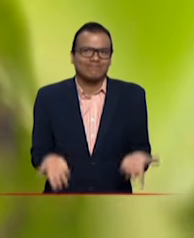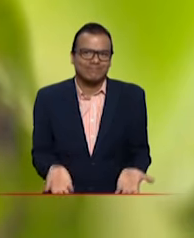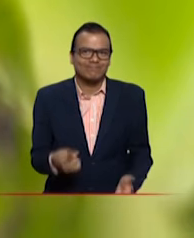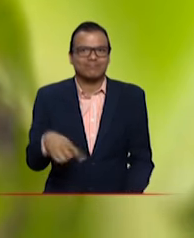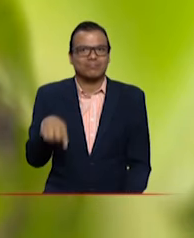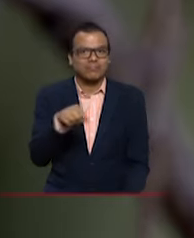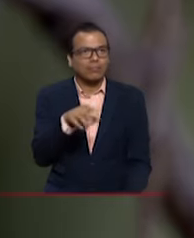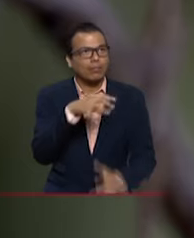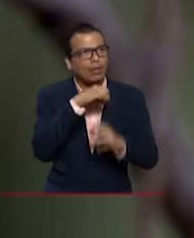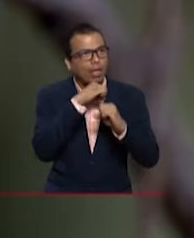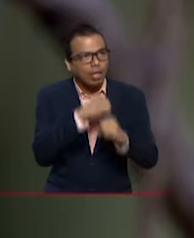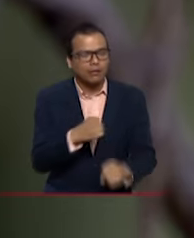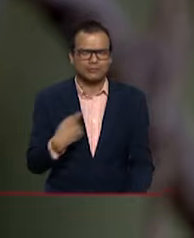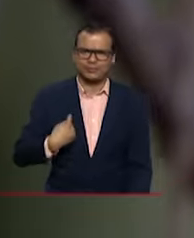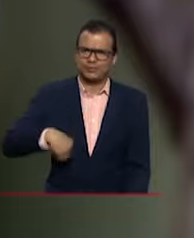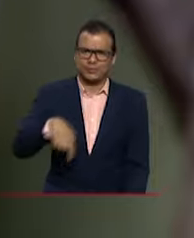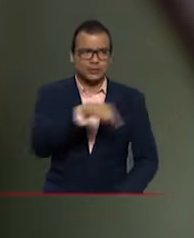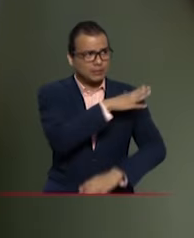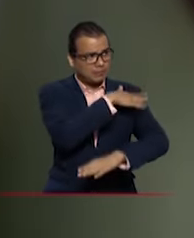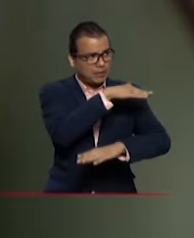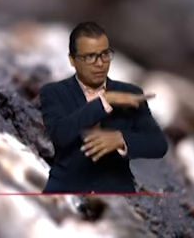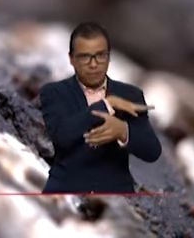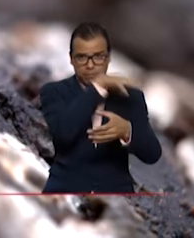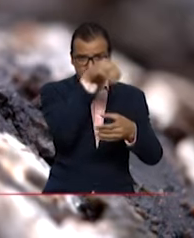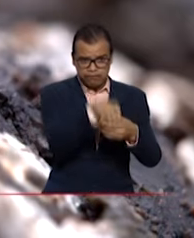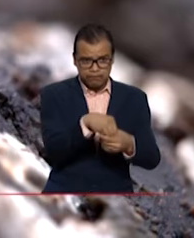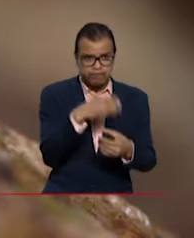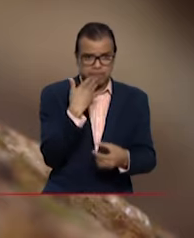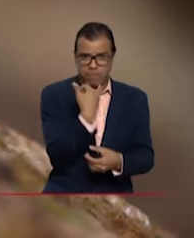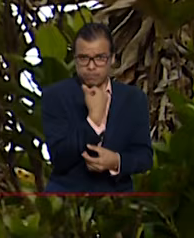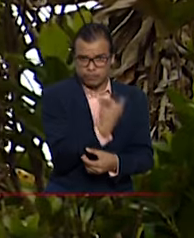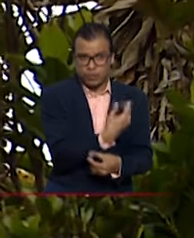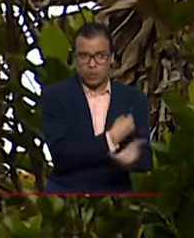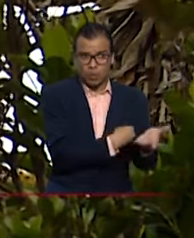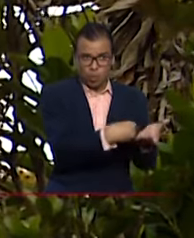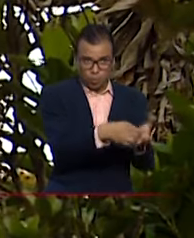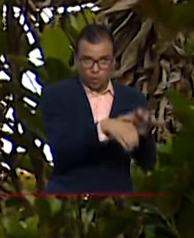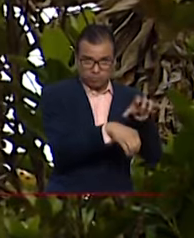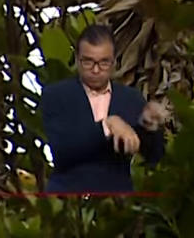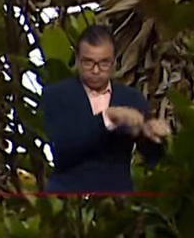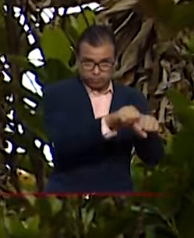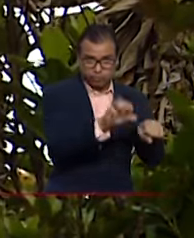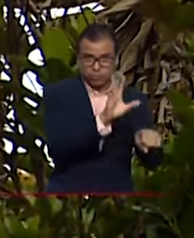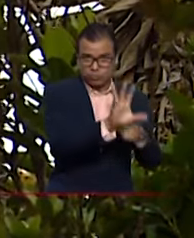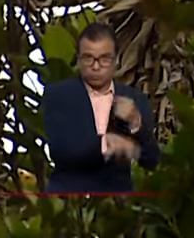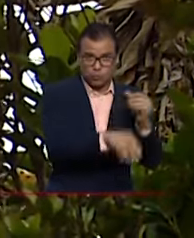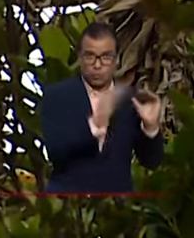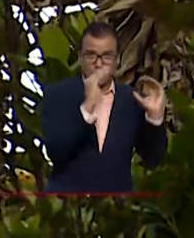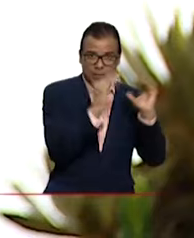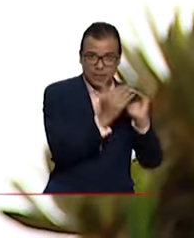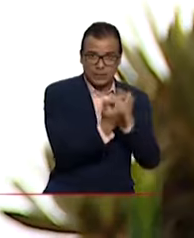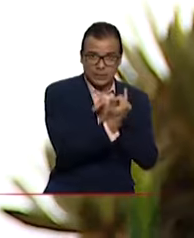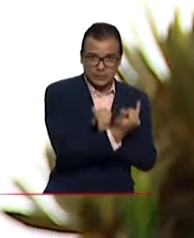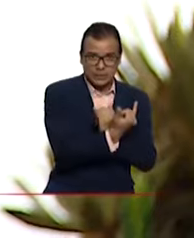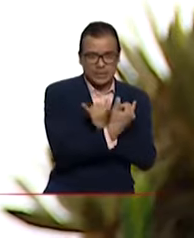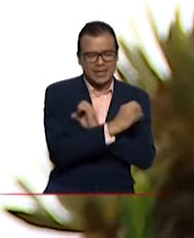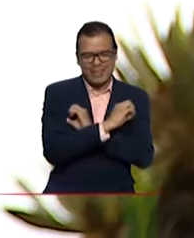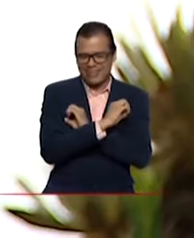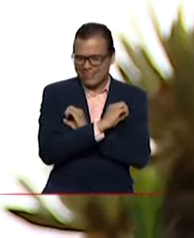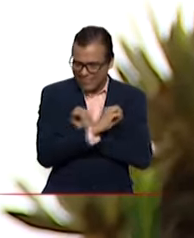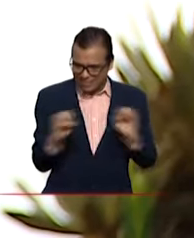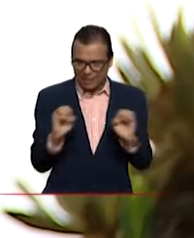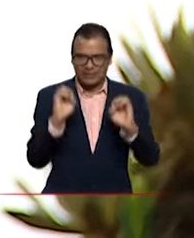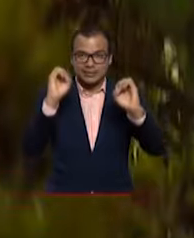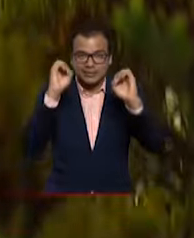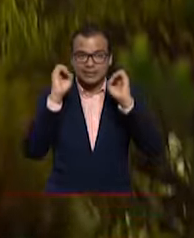dejen engañar, los páramos no son susceptibles de ventas ni de divisiones materiales para vivienda, ni para condominios, ni para nada de eso.